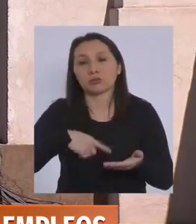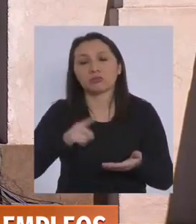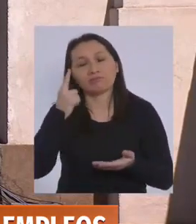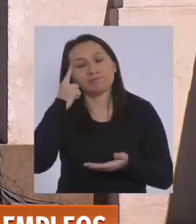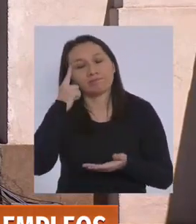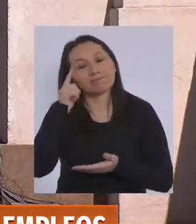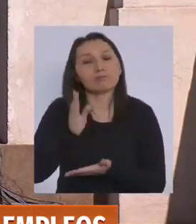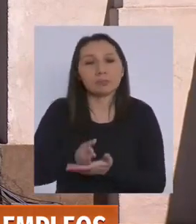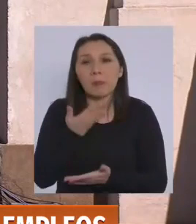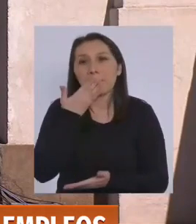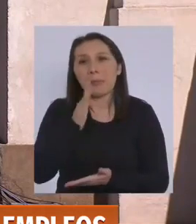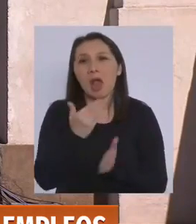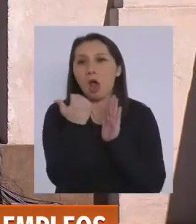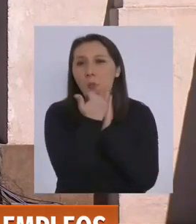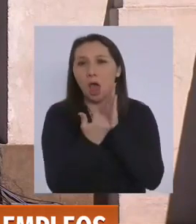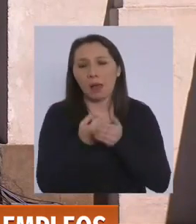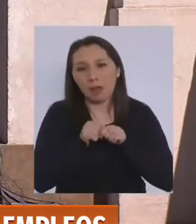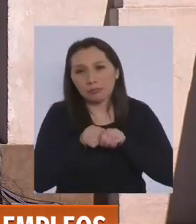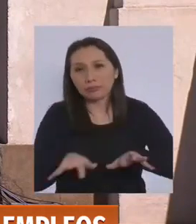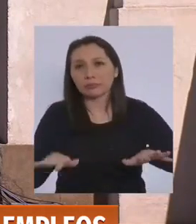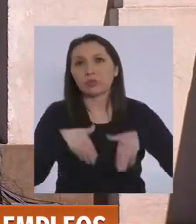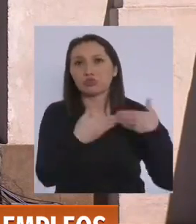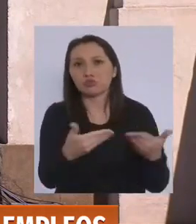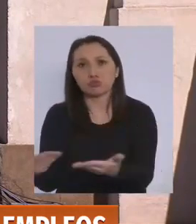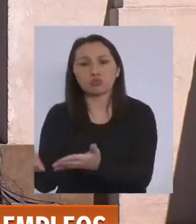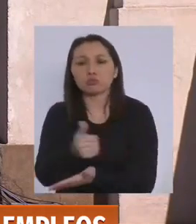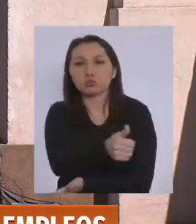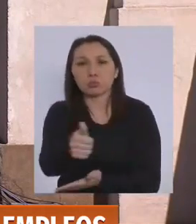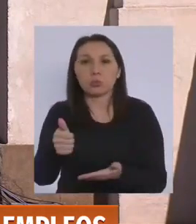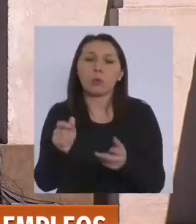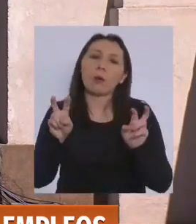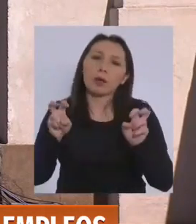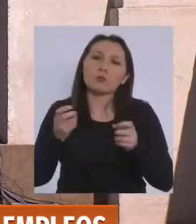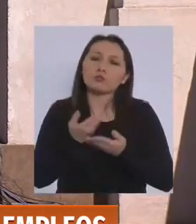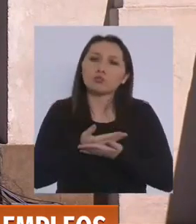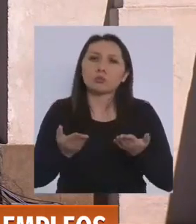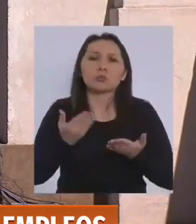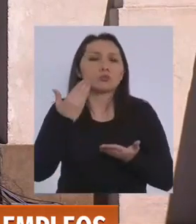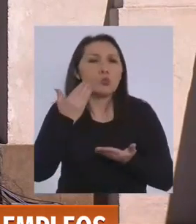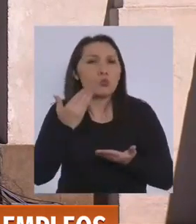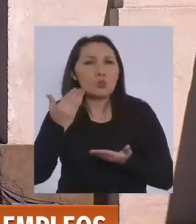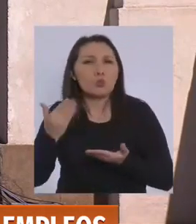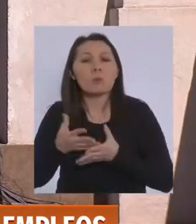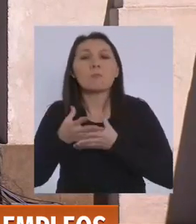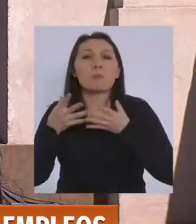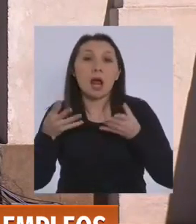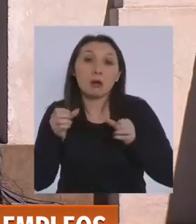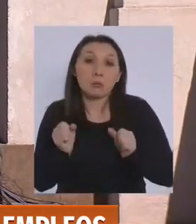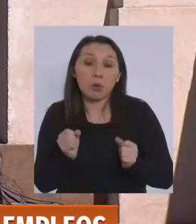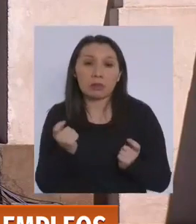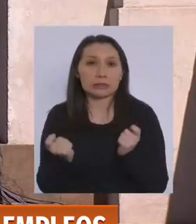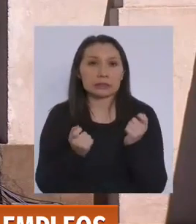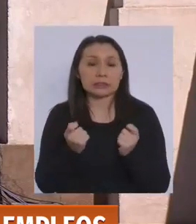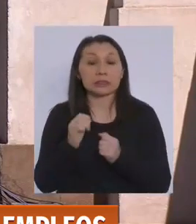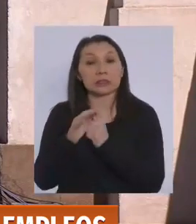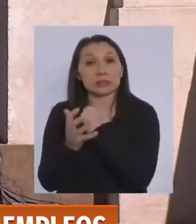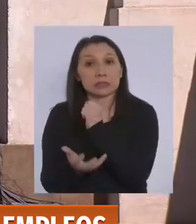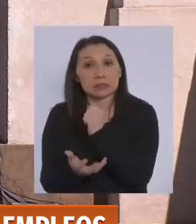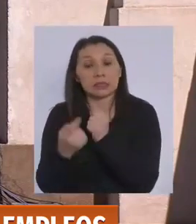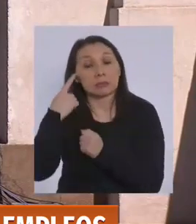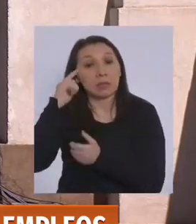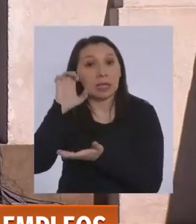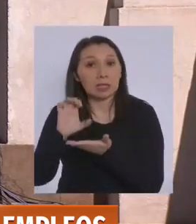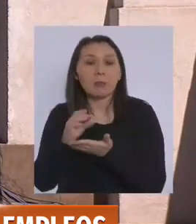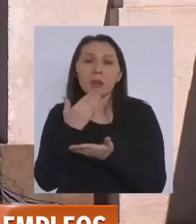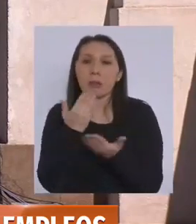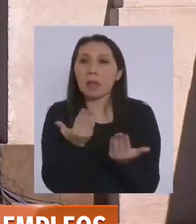hemos decidido tener un programa masivo y generoso, entre comillas, lo más generoso que podamos dar a las estrecheces fiscales, pero por sobre